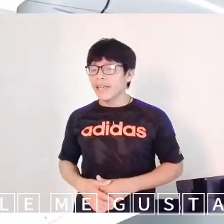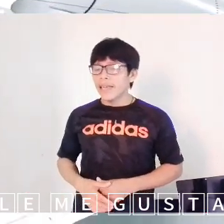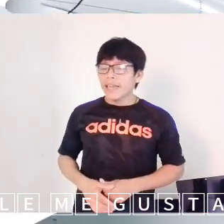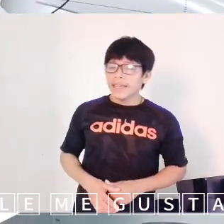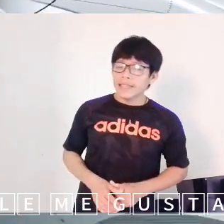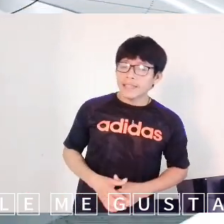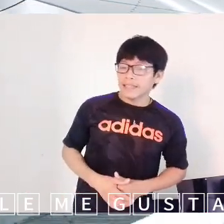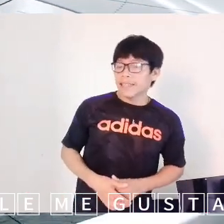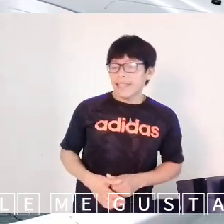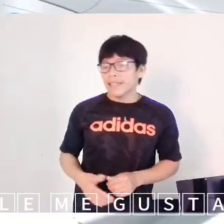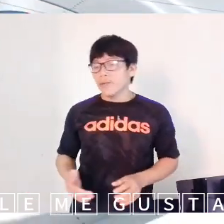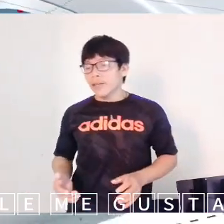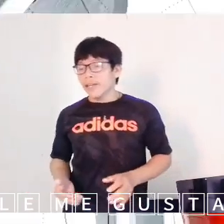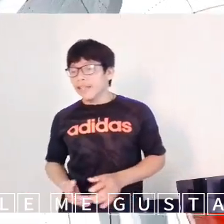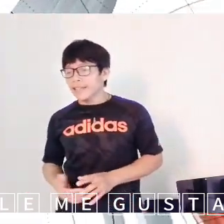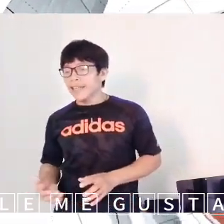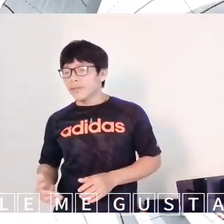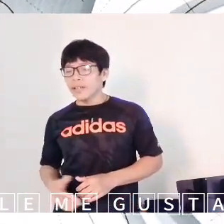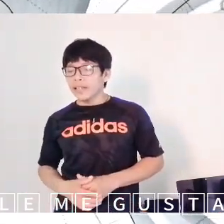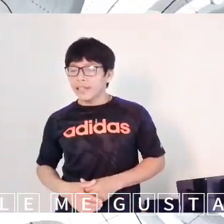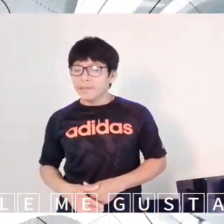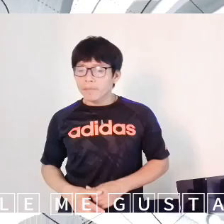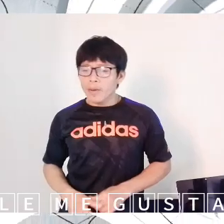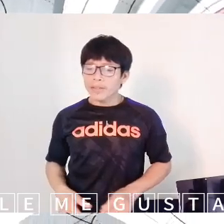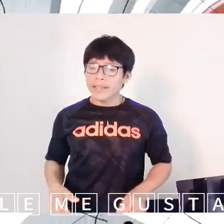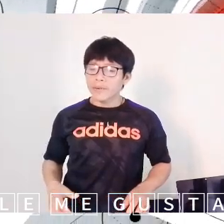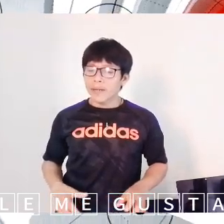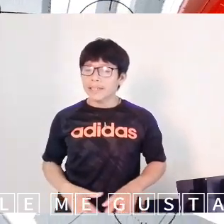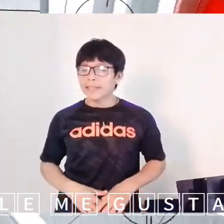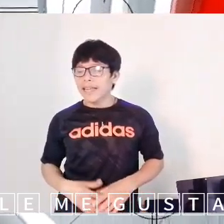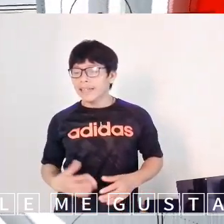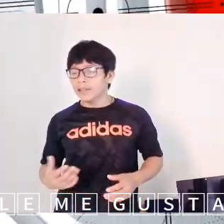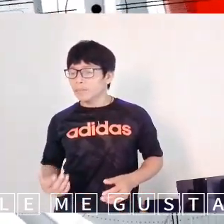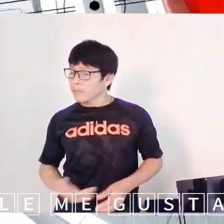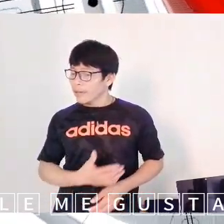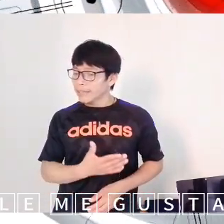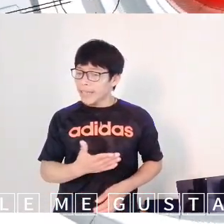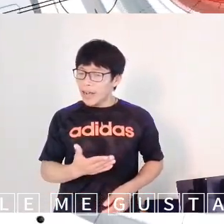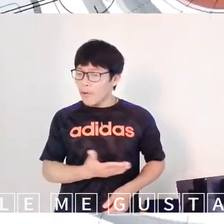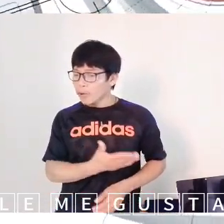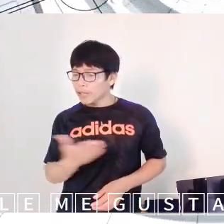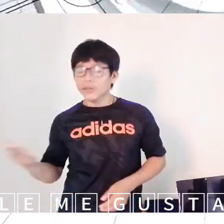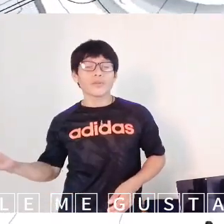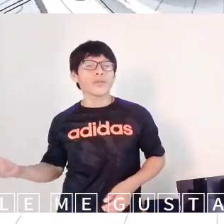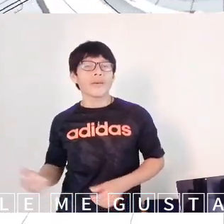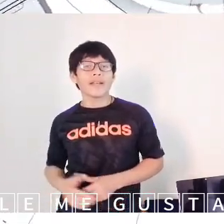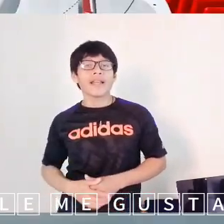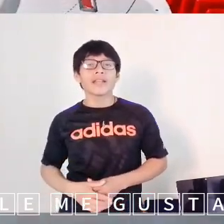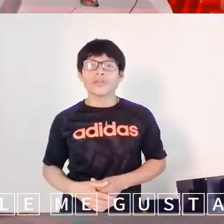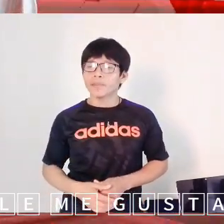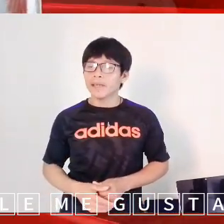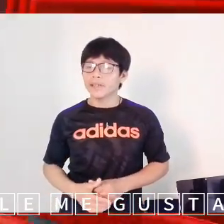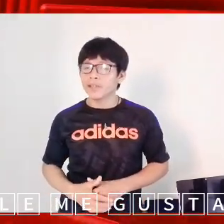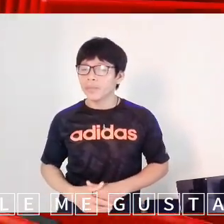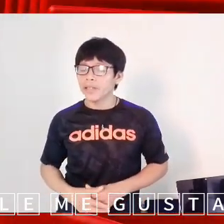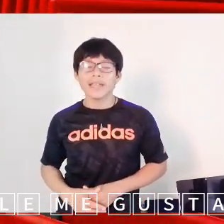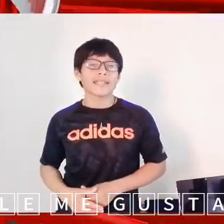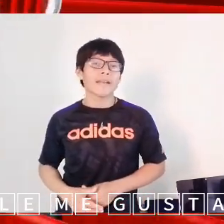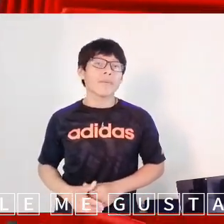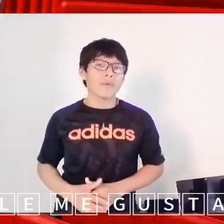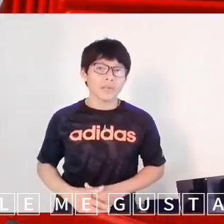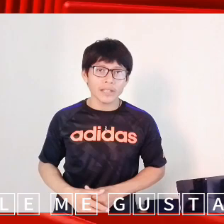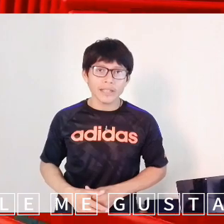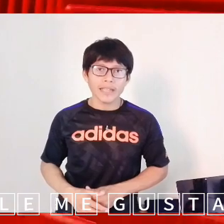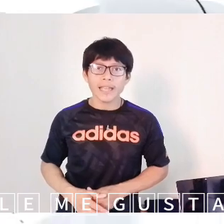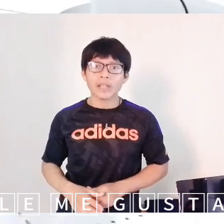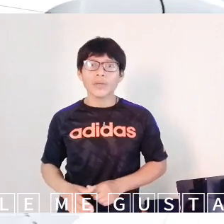Vamos a ver qué es lo que dice la ciudadanía. Vamos a ver cuál es la otra solución que van a dar estos partidos, porque ya les